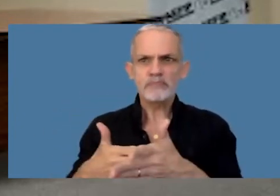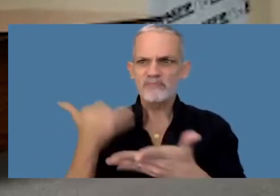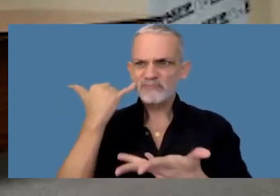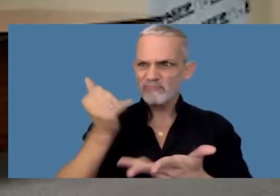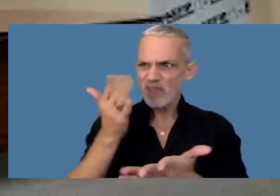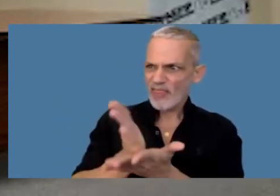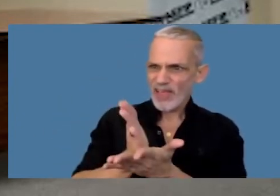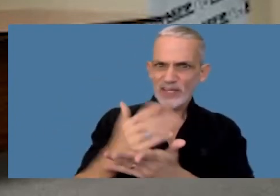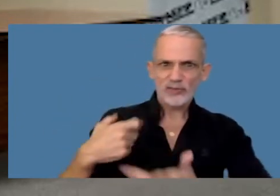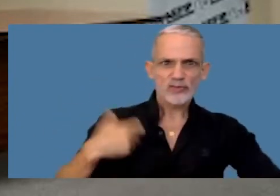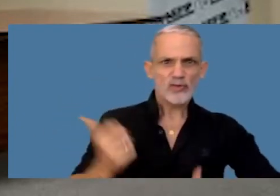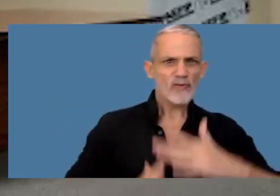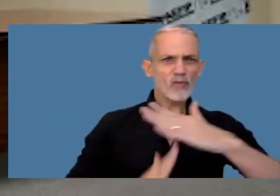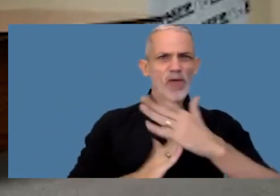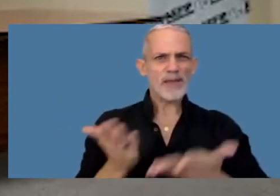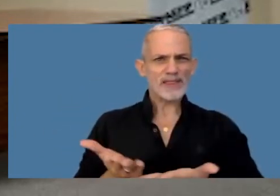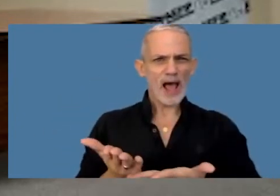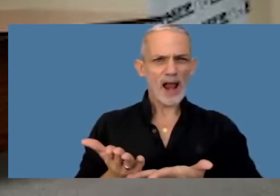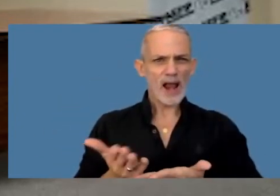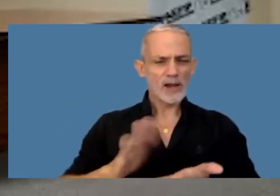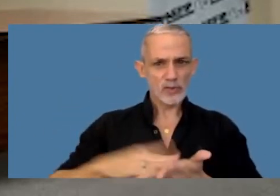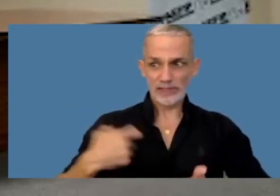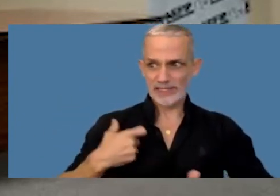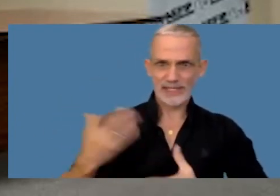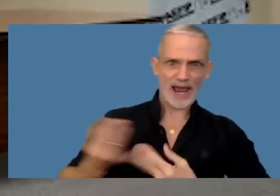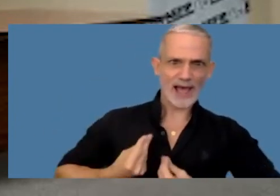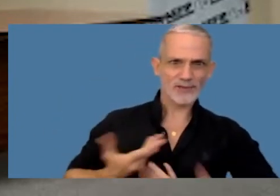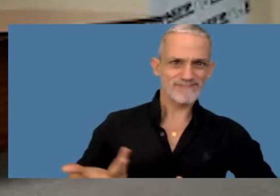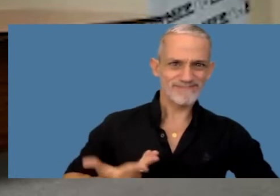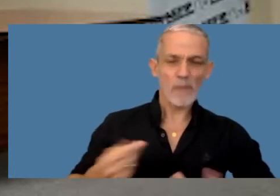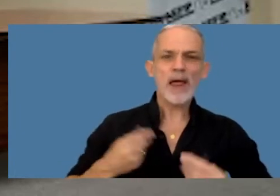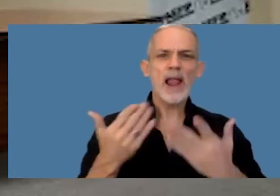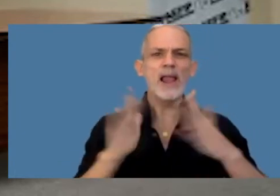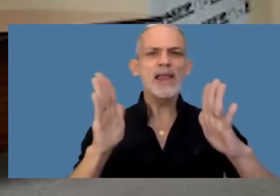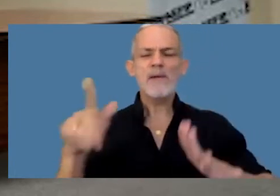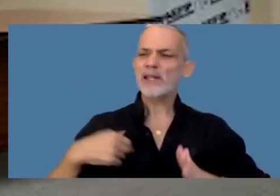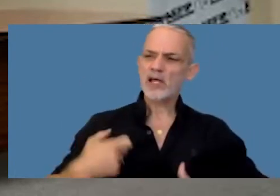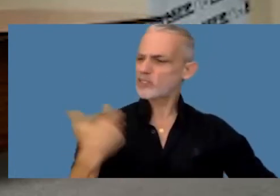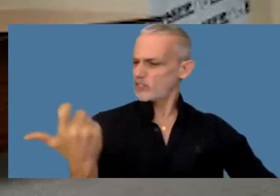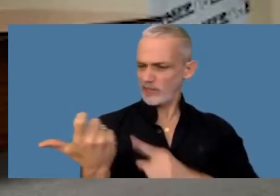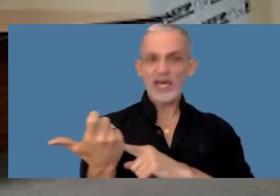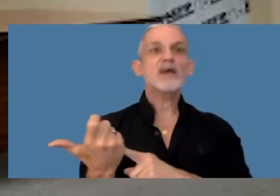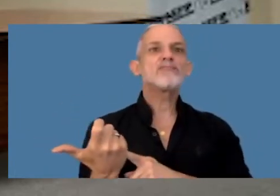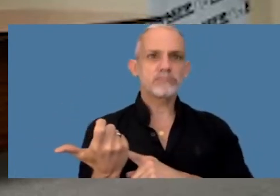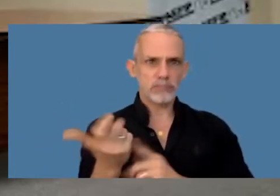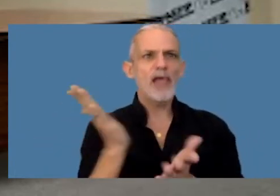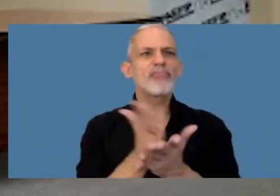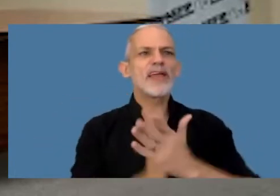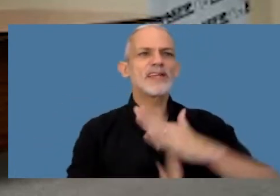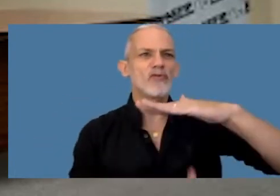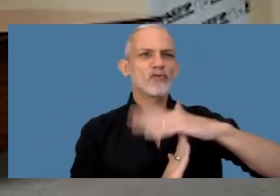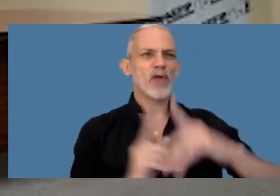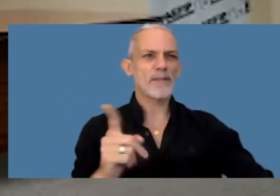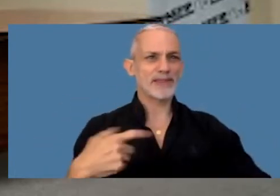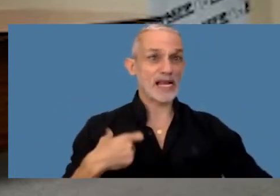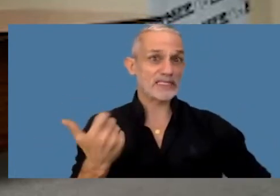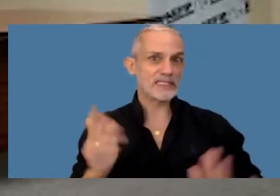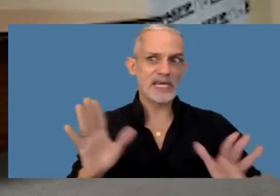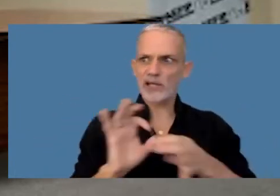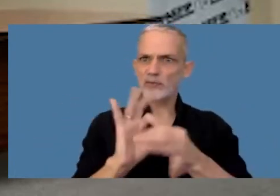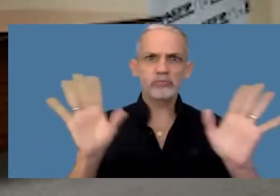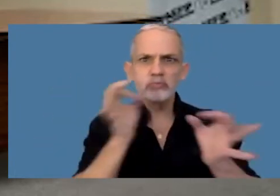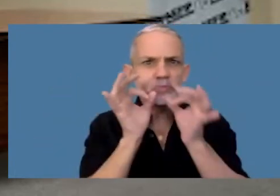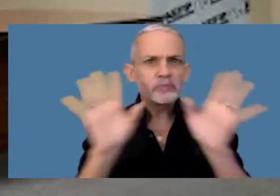derechos fundamentales, porque la libertad sindical es un derecho fundamental. Esta es la importancia